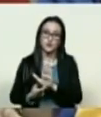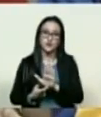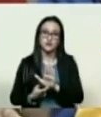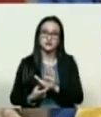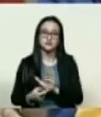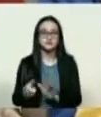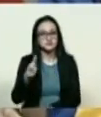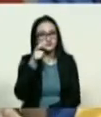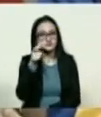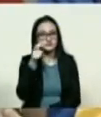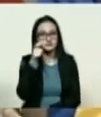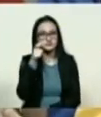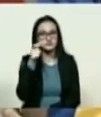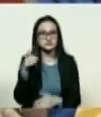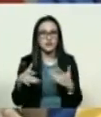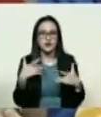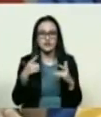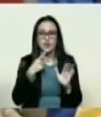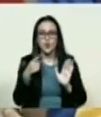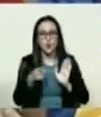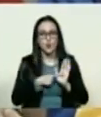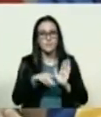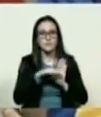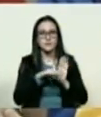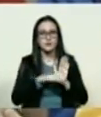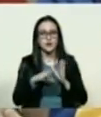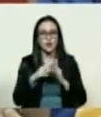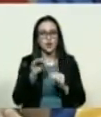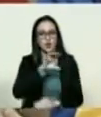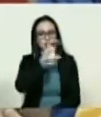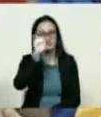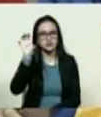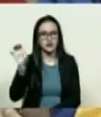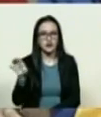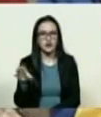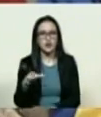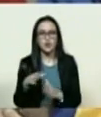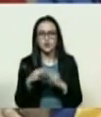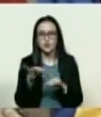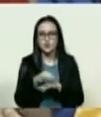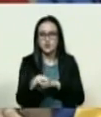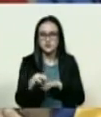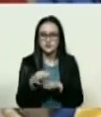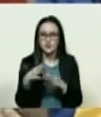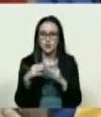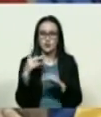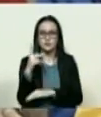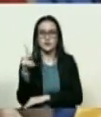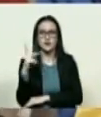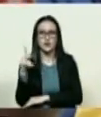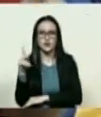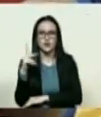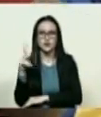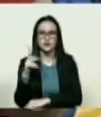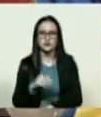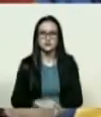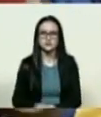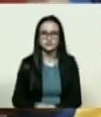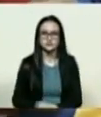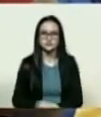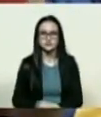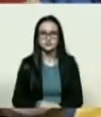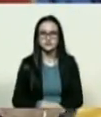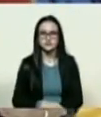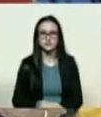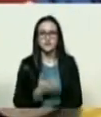además supervisando que esta actividad se cumpla en todos los estados, en todos los municipios, en todas las parroquias. Y si usted no es militante,